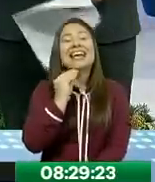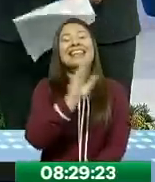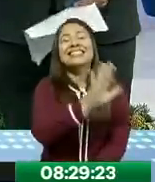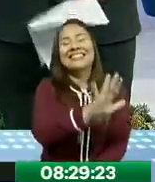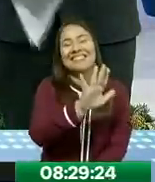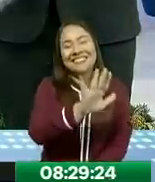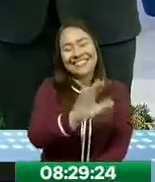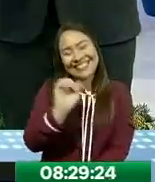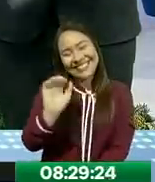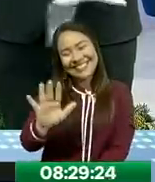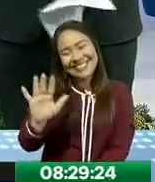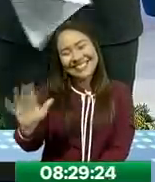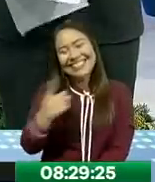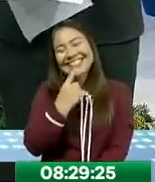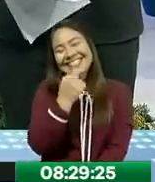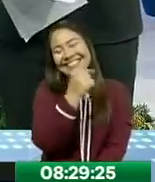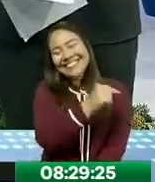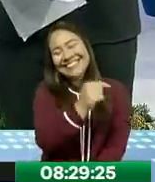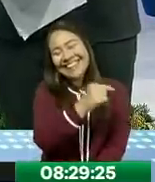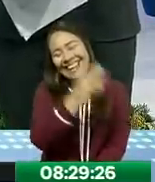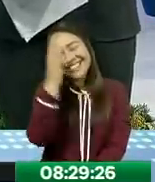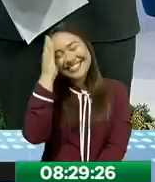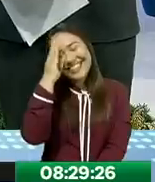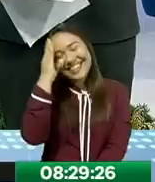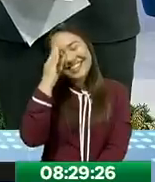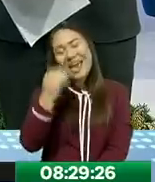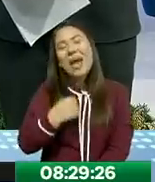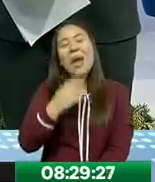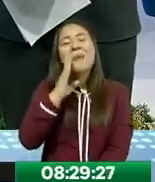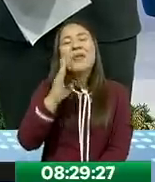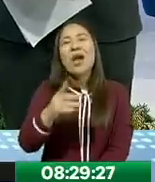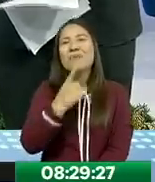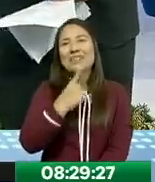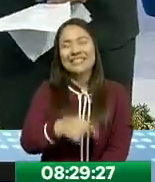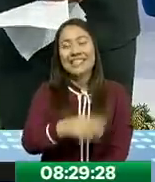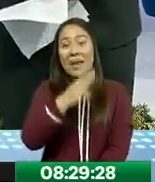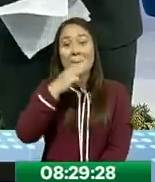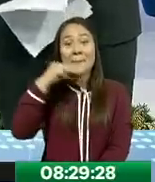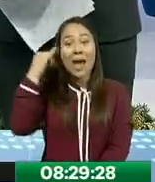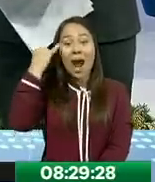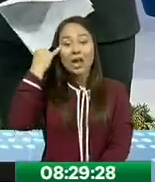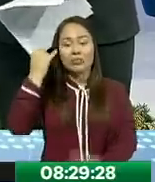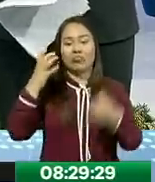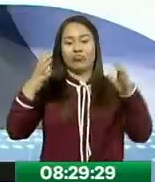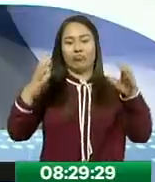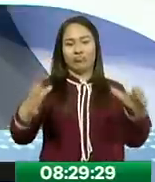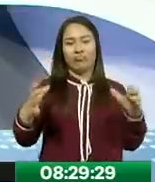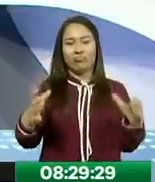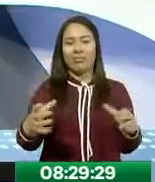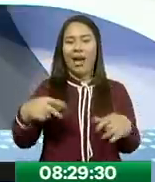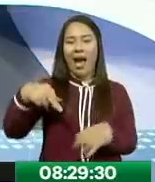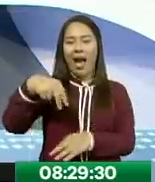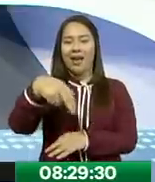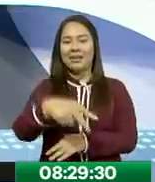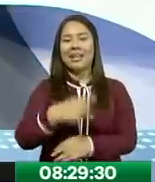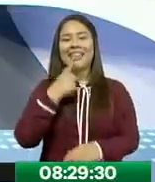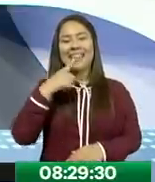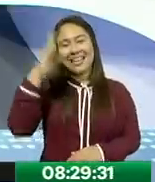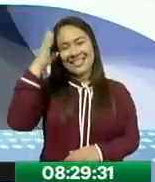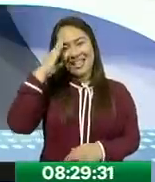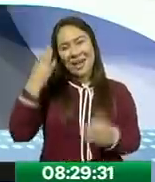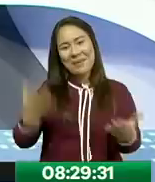A ver, quiere hablar el señor Gavilanes ahorita, a ver. No, 55 libras. Pesa,